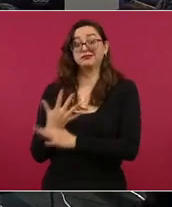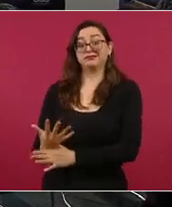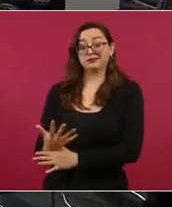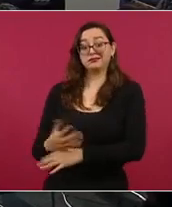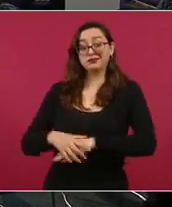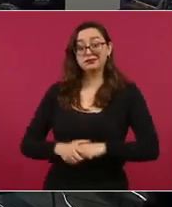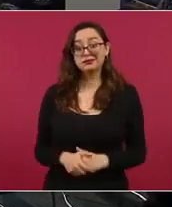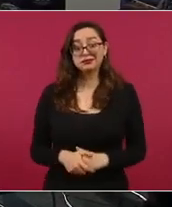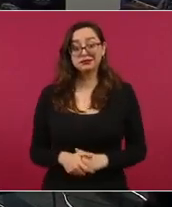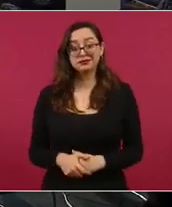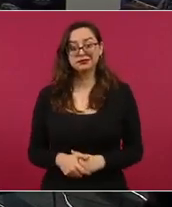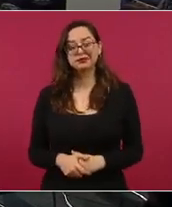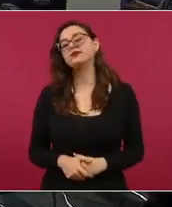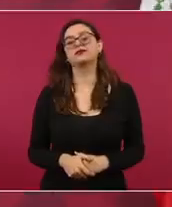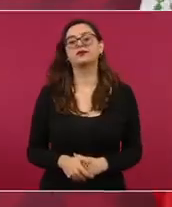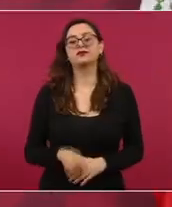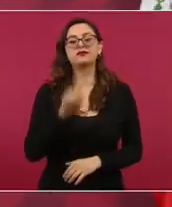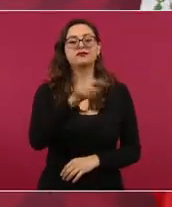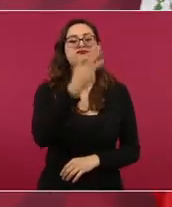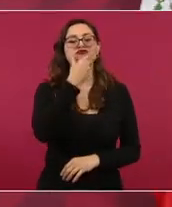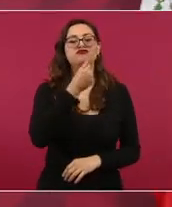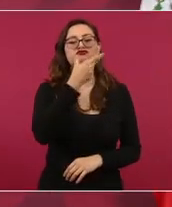muy peculiar.